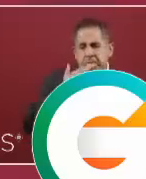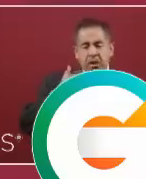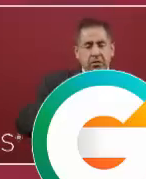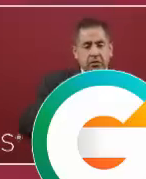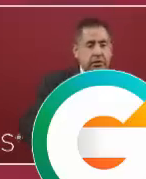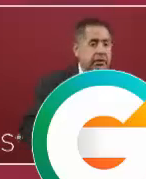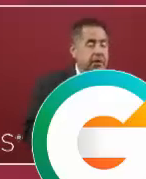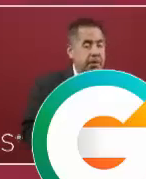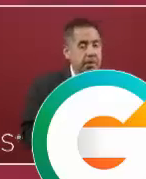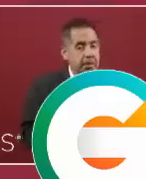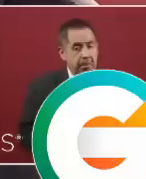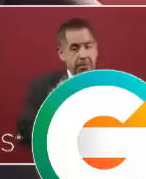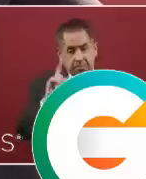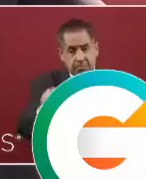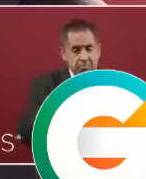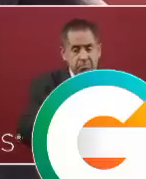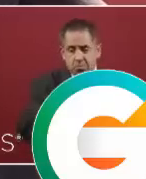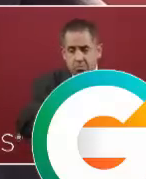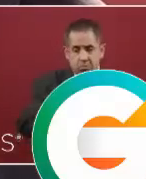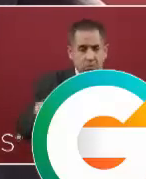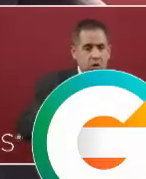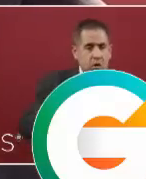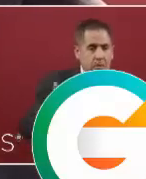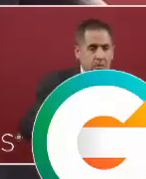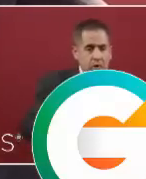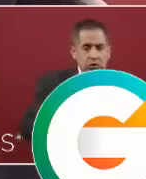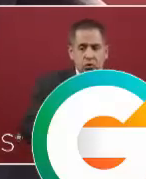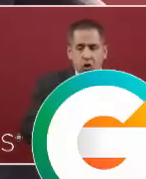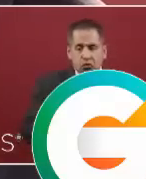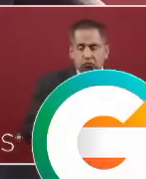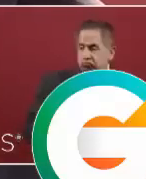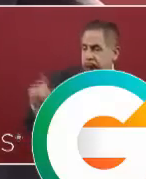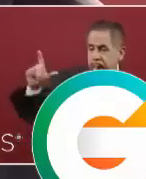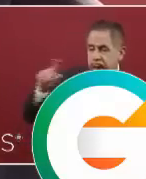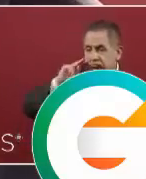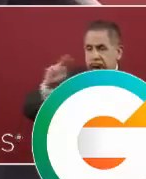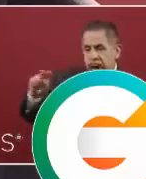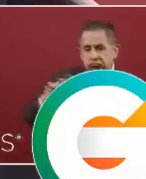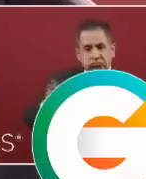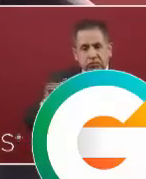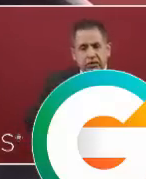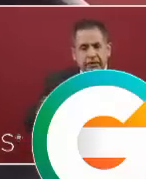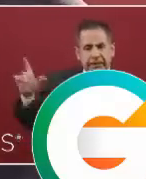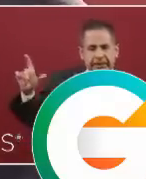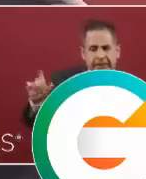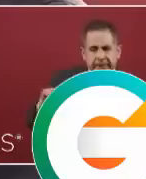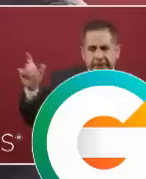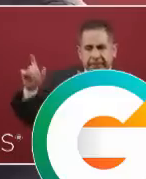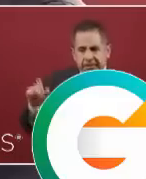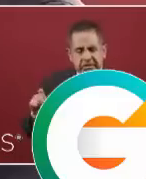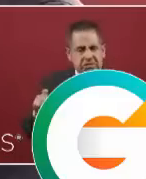aquí le vamos a ir dando seguimiento al